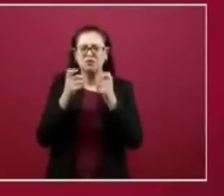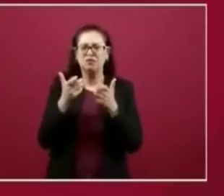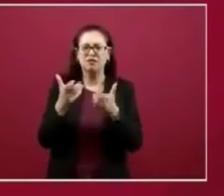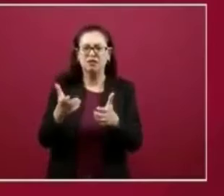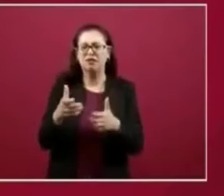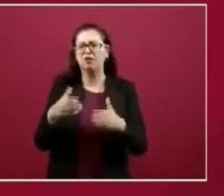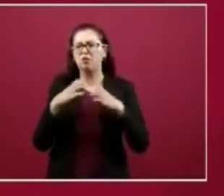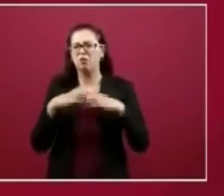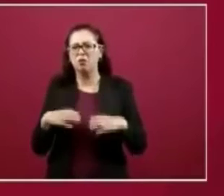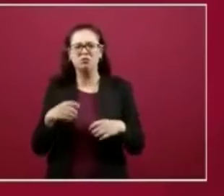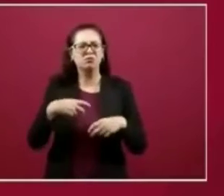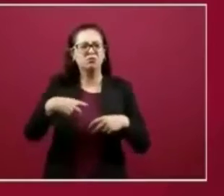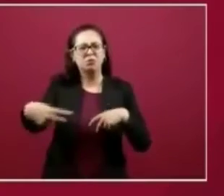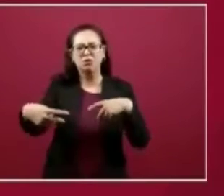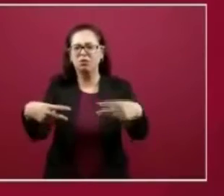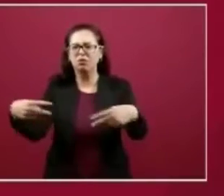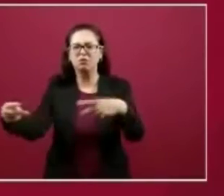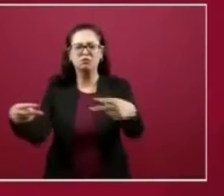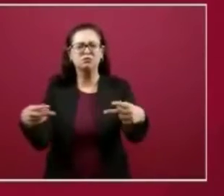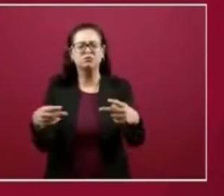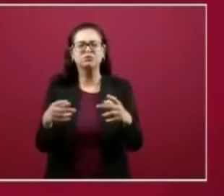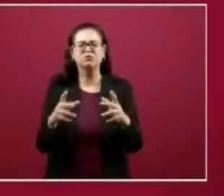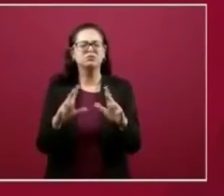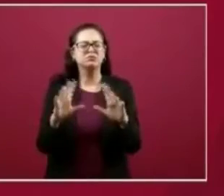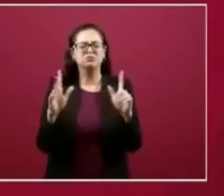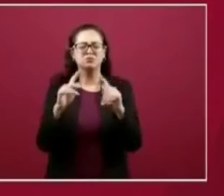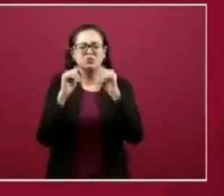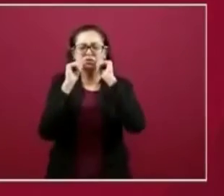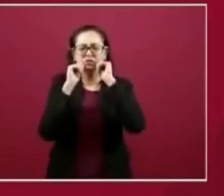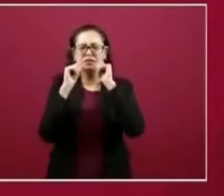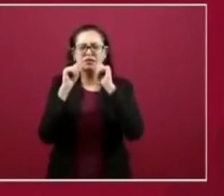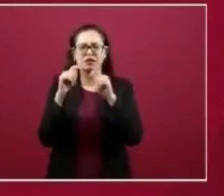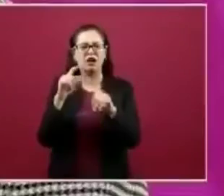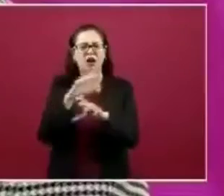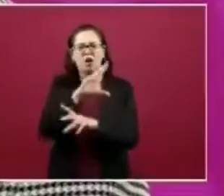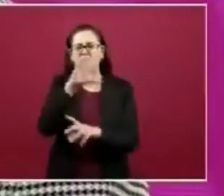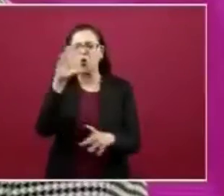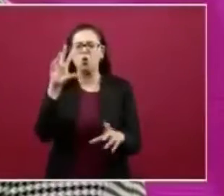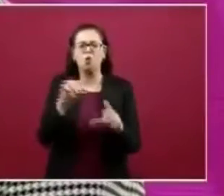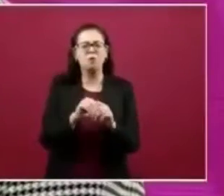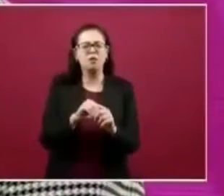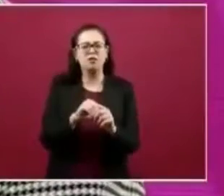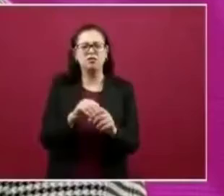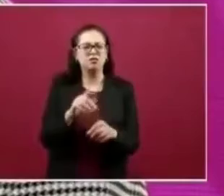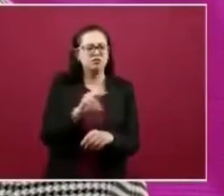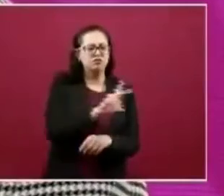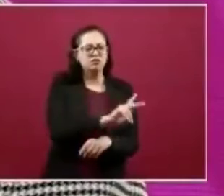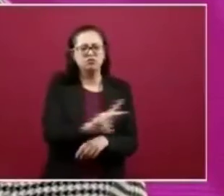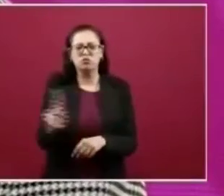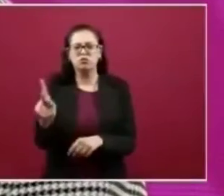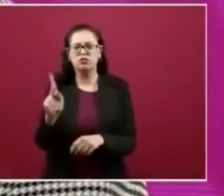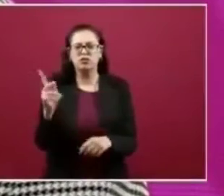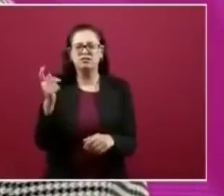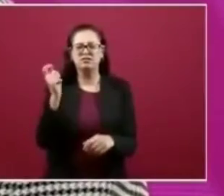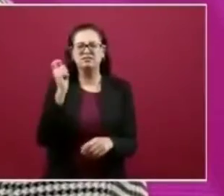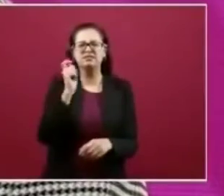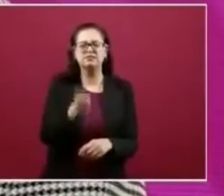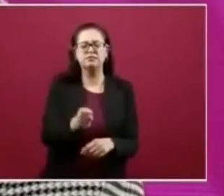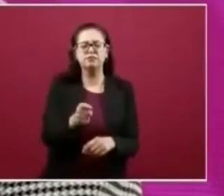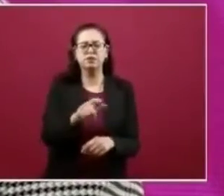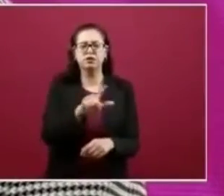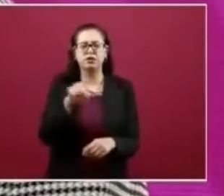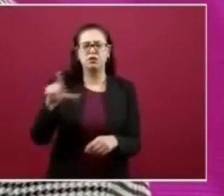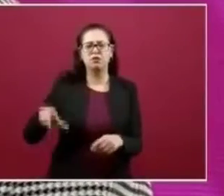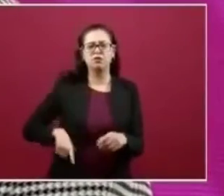cuerpos. A todas ellas las une un factor común: la falta de intervención oportuna y diligente del